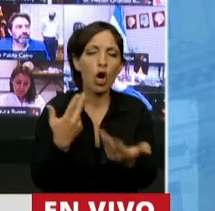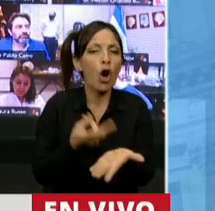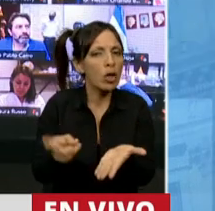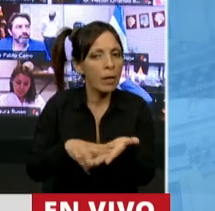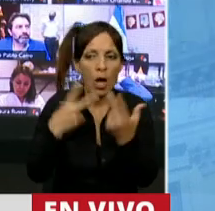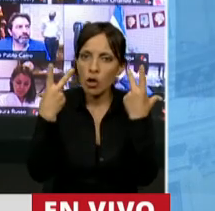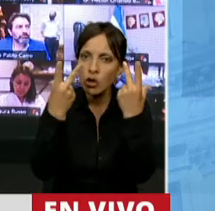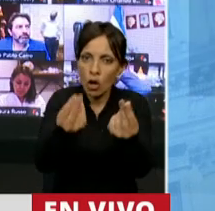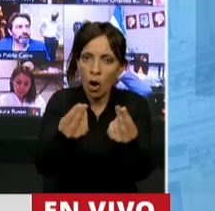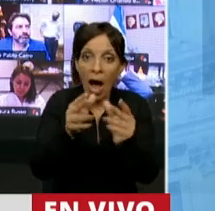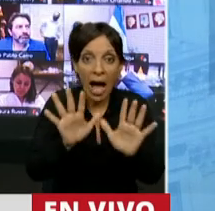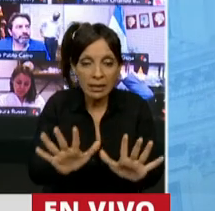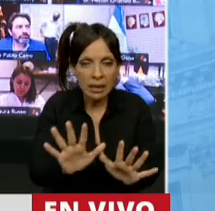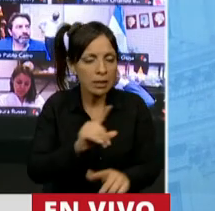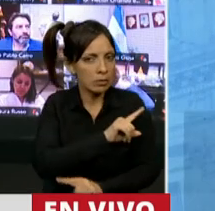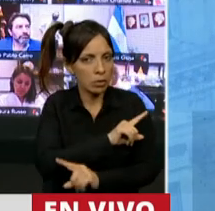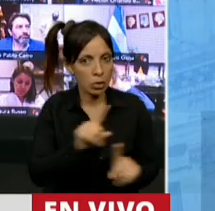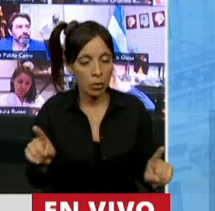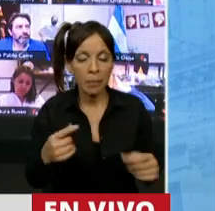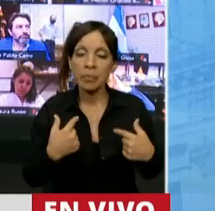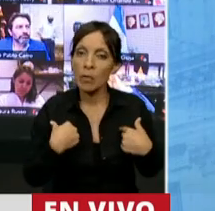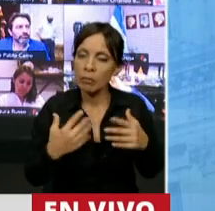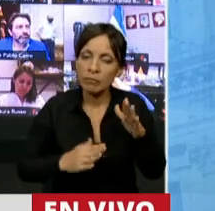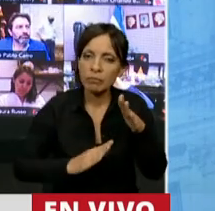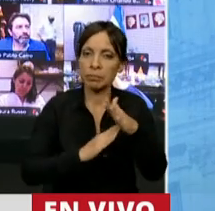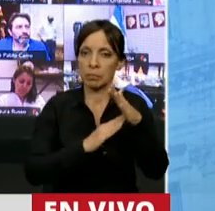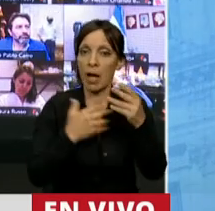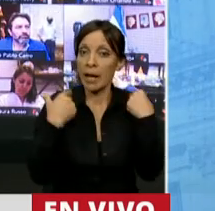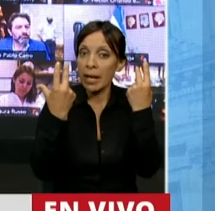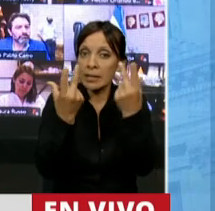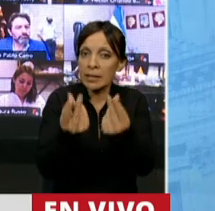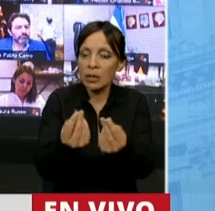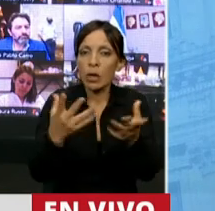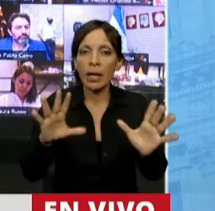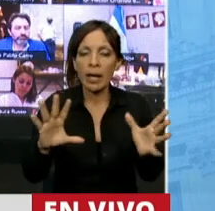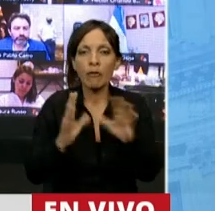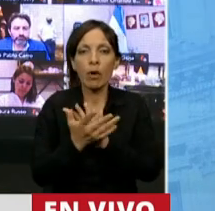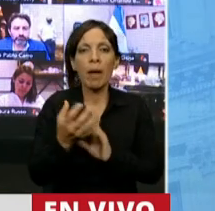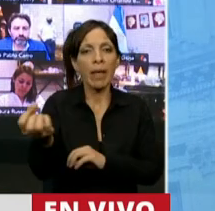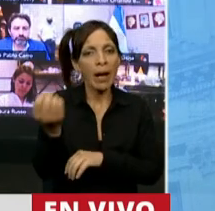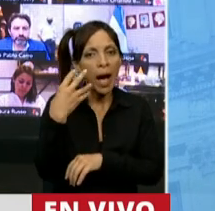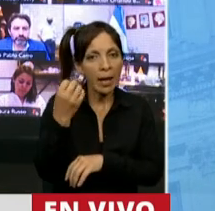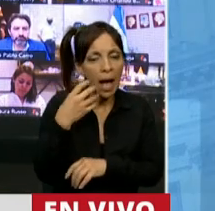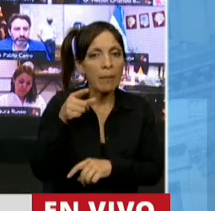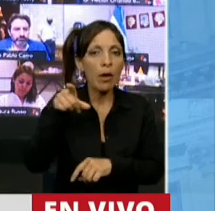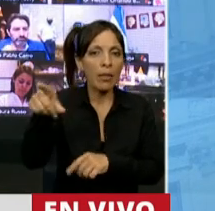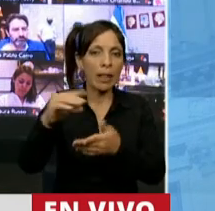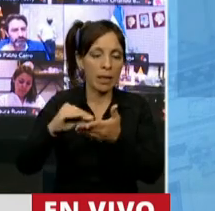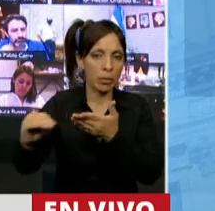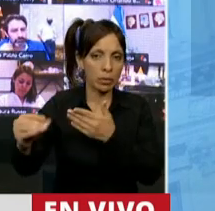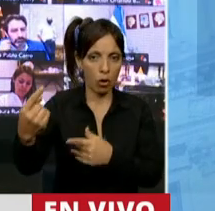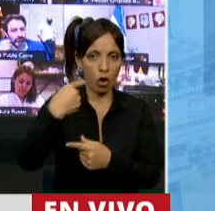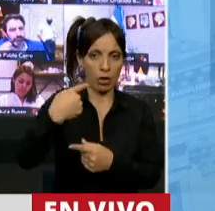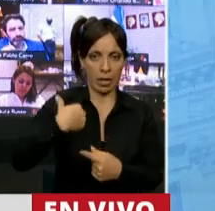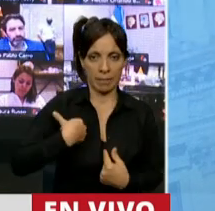al adoctrinamiento, pero fundamentalmente mi rechazo al agravio que me propinó el diputado